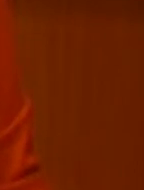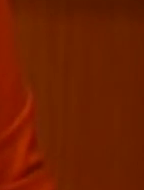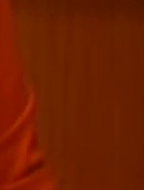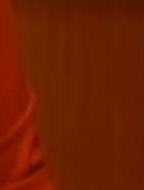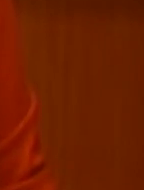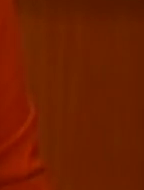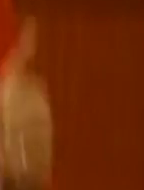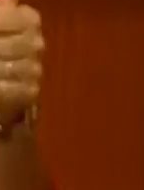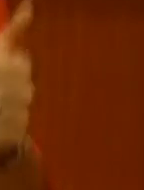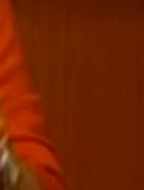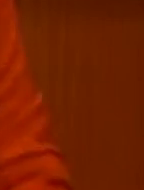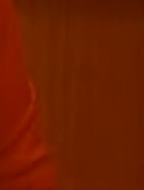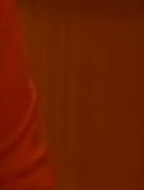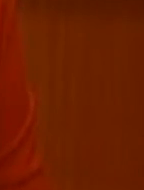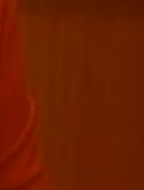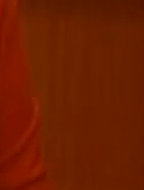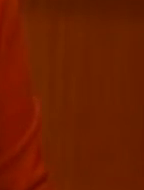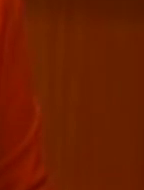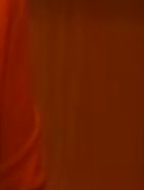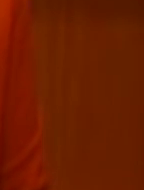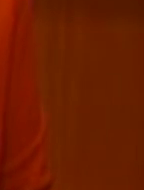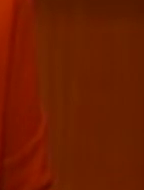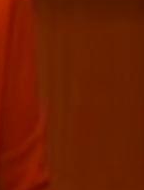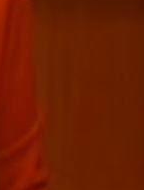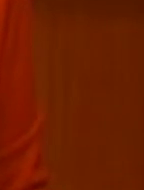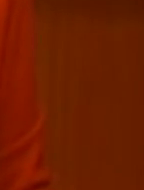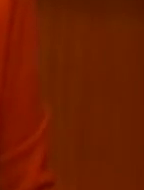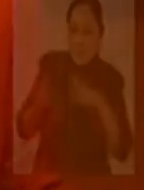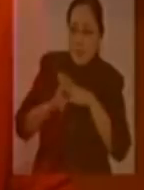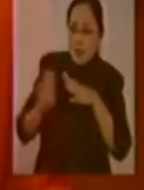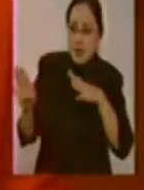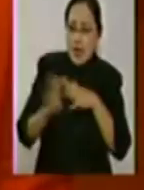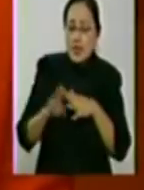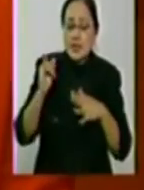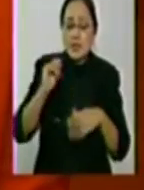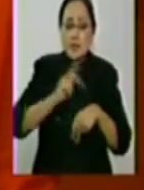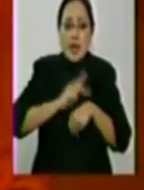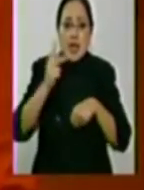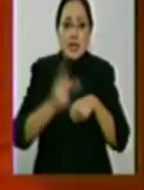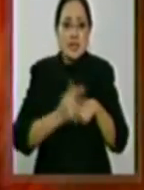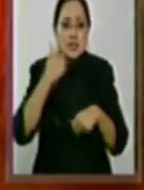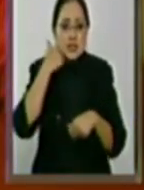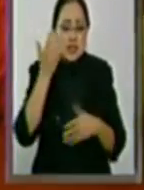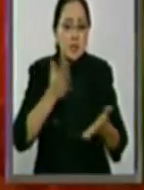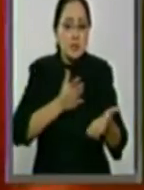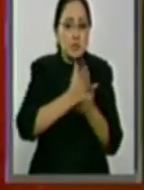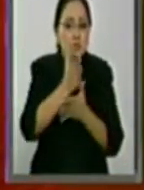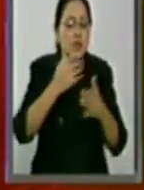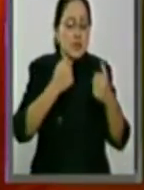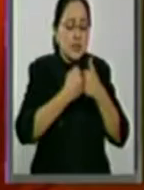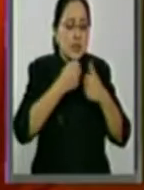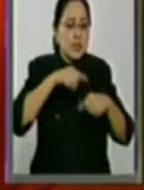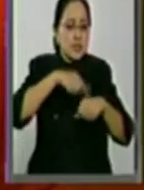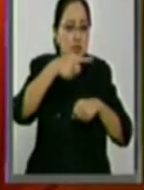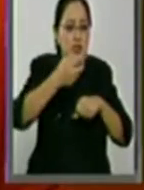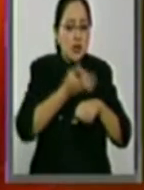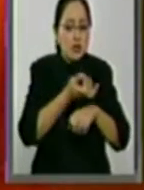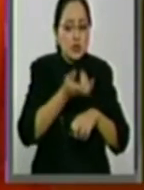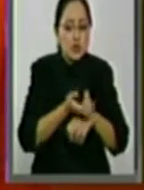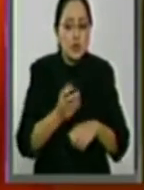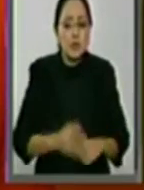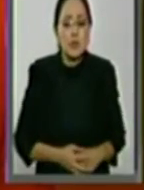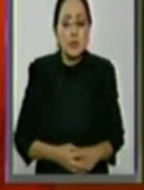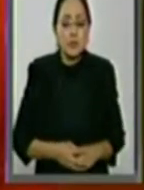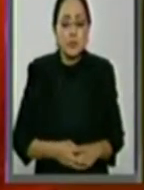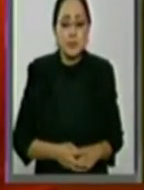qué? Porque reciben inmigrantes de otras entidades y de países que quieren cruzar la frontera hacia Estados Unidos.